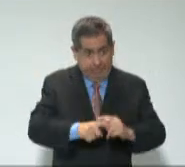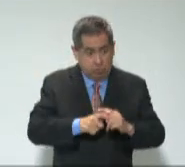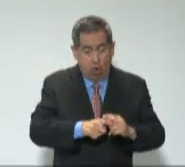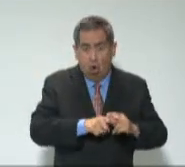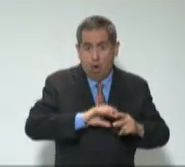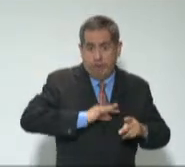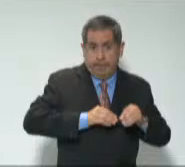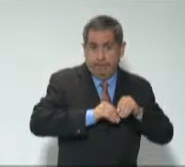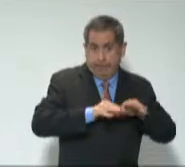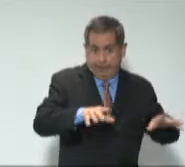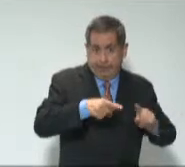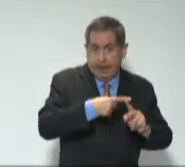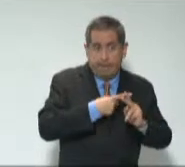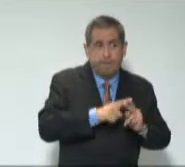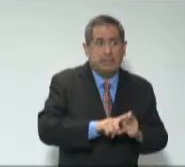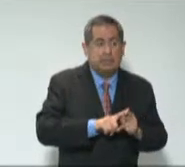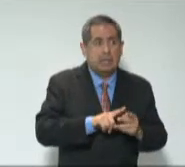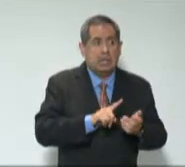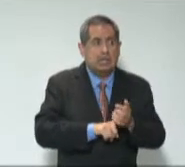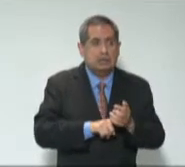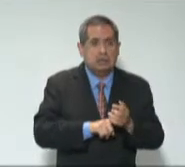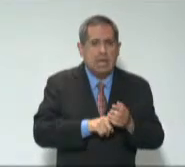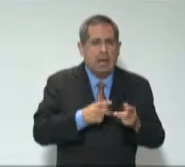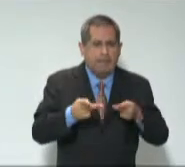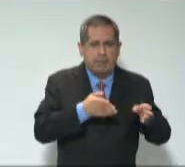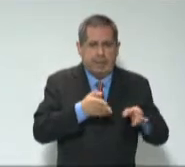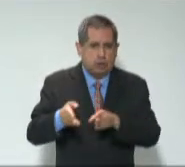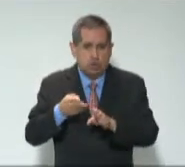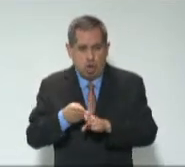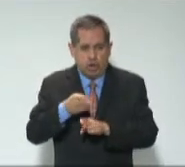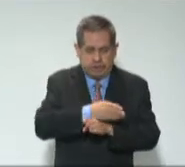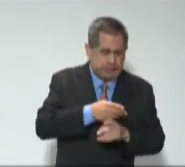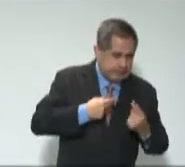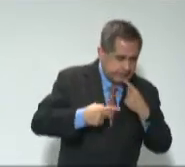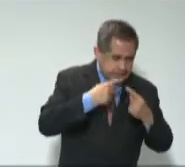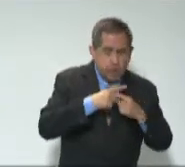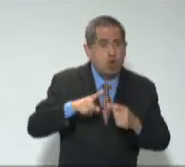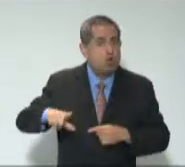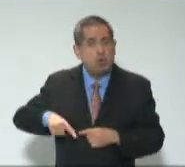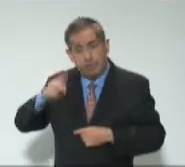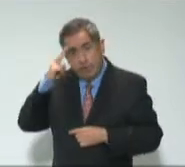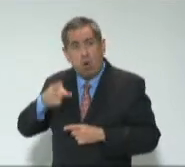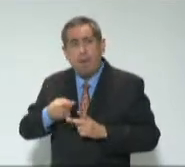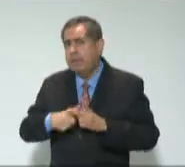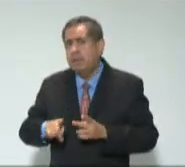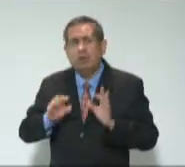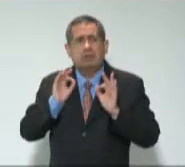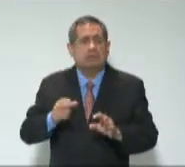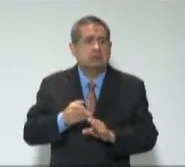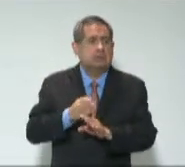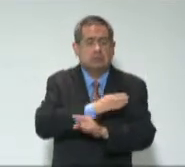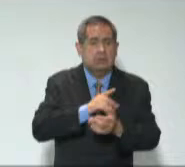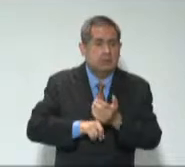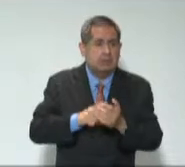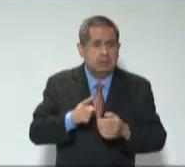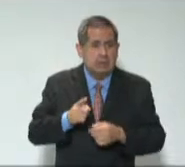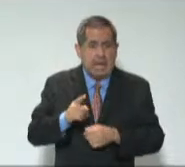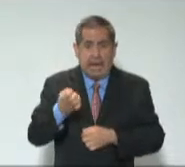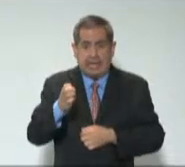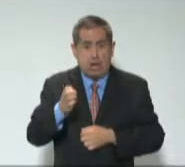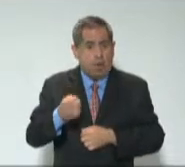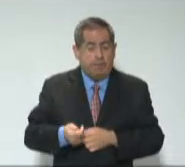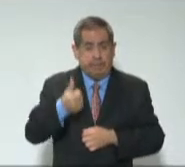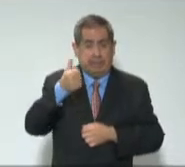epidemia que empieza con la fase de planeación misma que en el gobierno de México empezamos desde la primera semana de